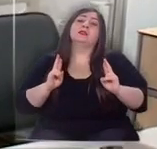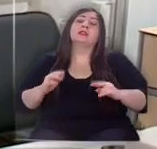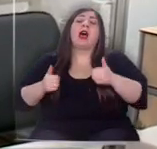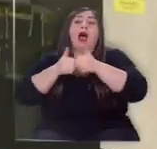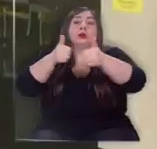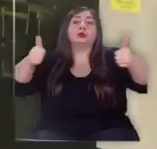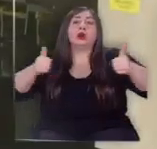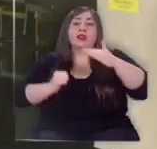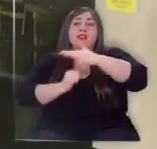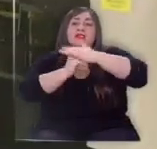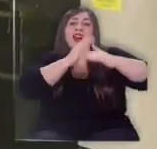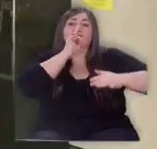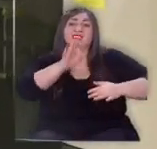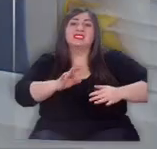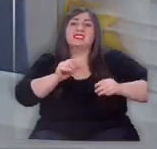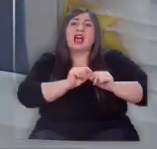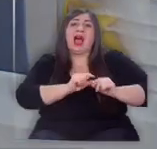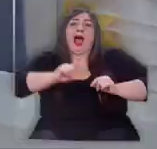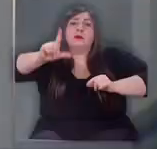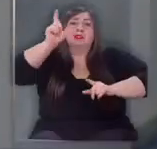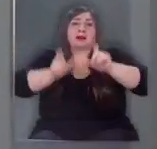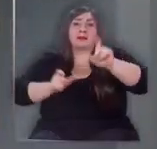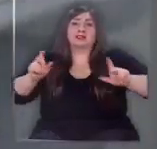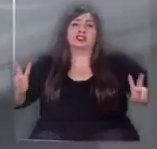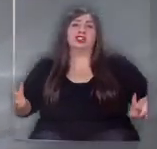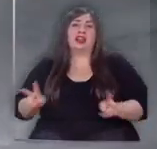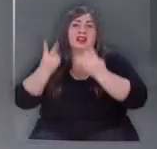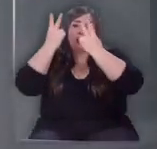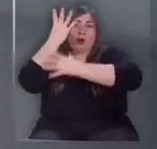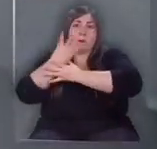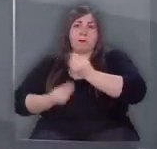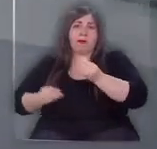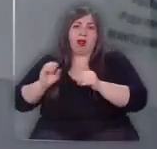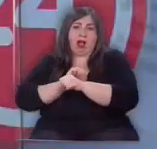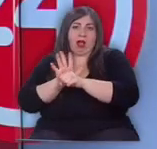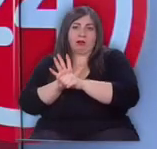está puesta en aumentar los casos de personas recuperadas.